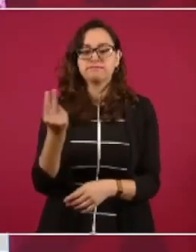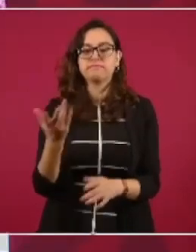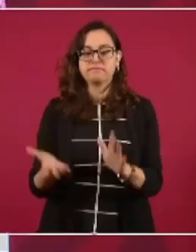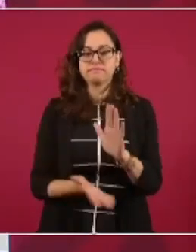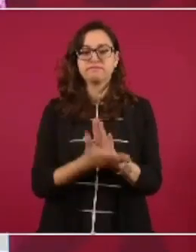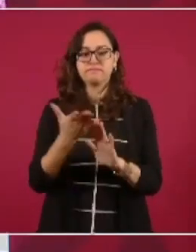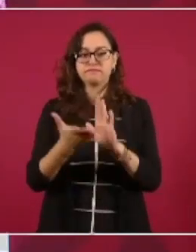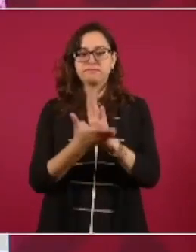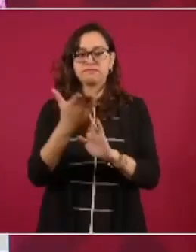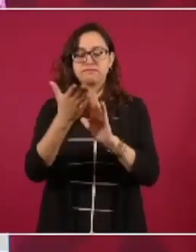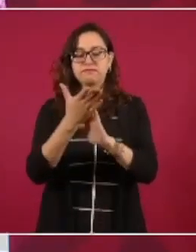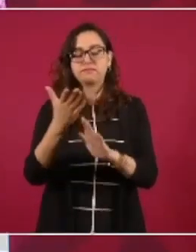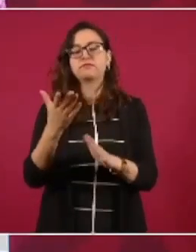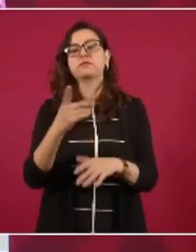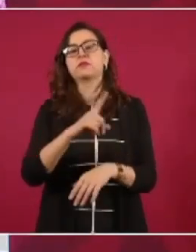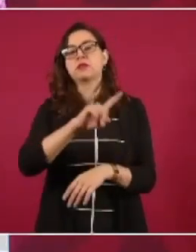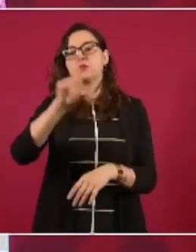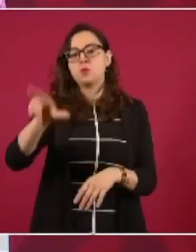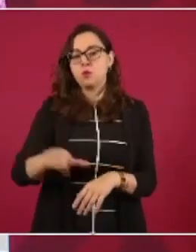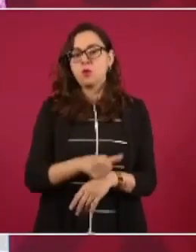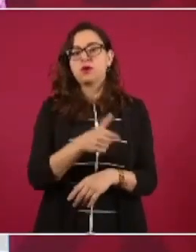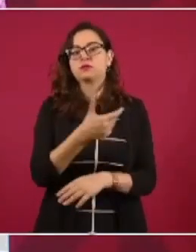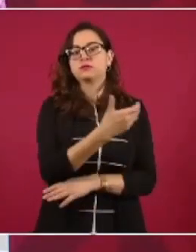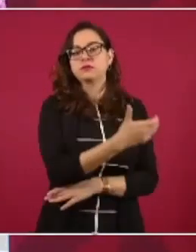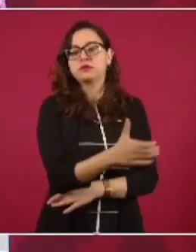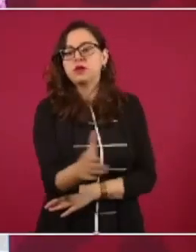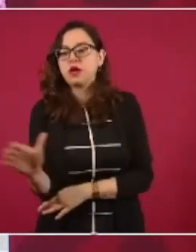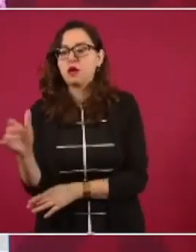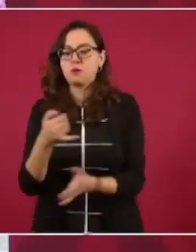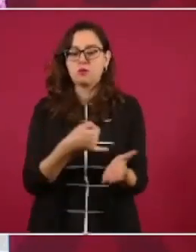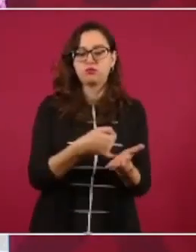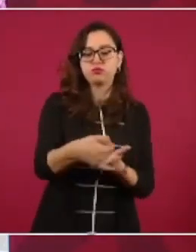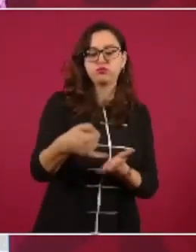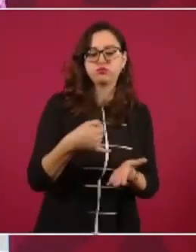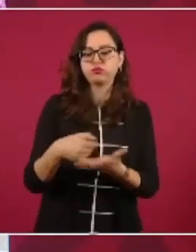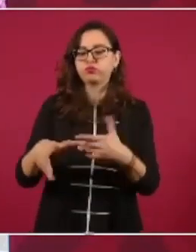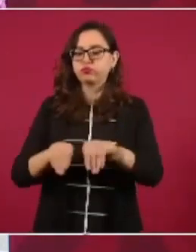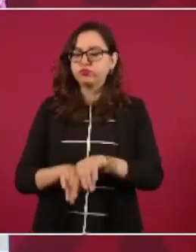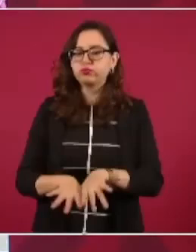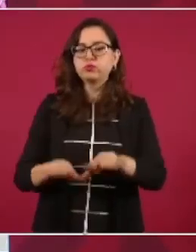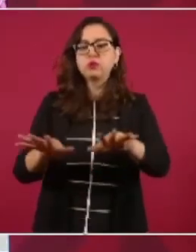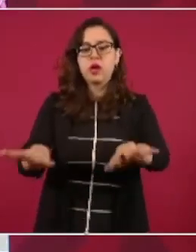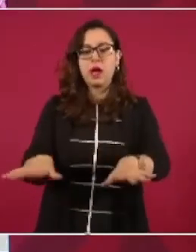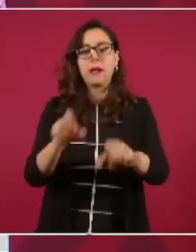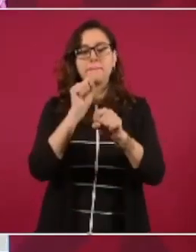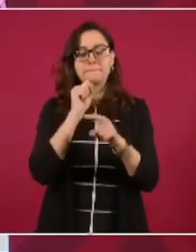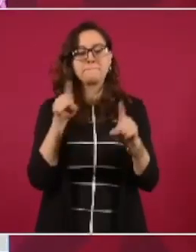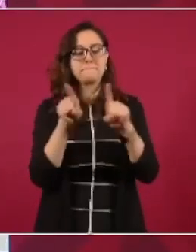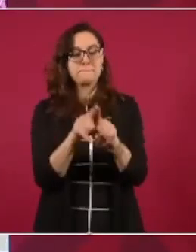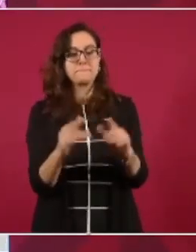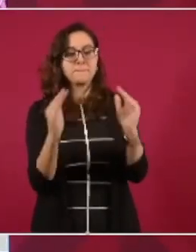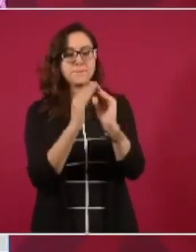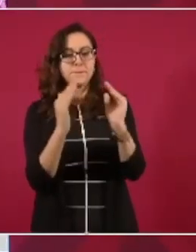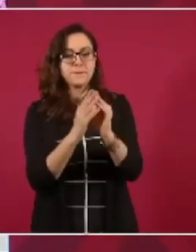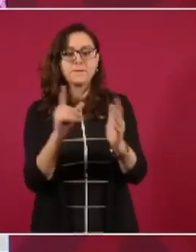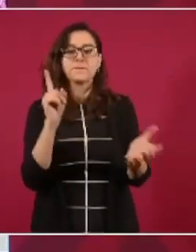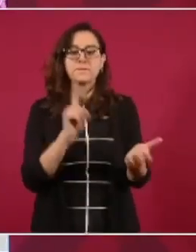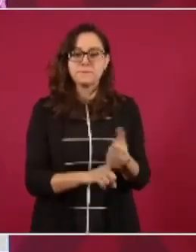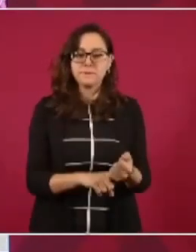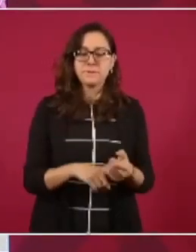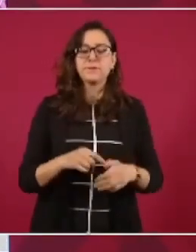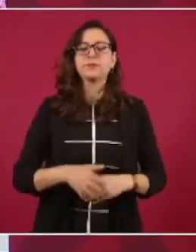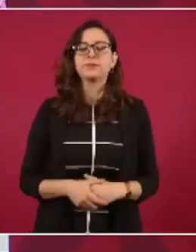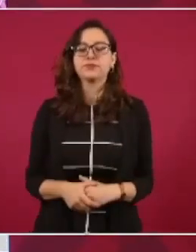el riego, para el abasto doméstico, y va a funcionar también